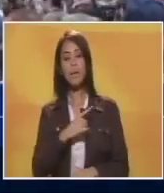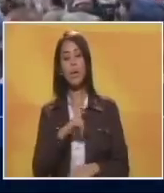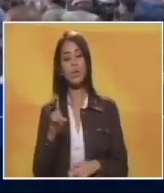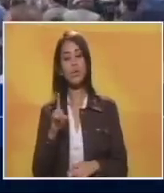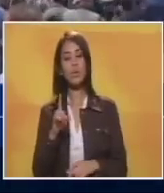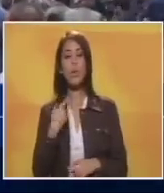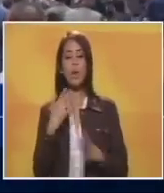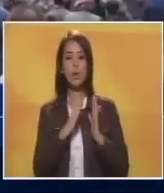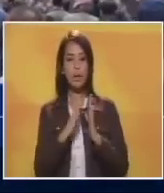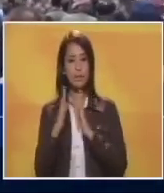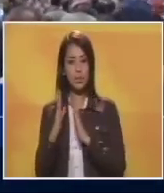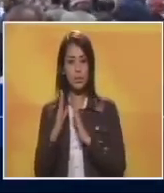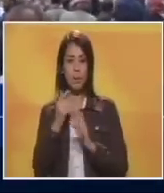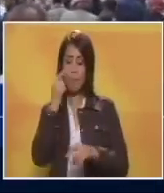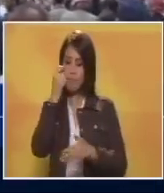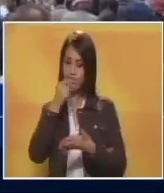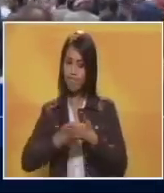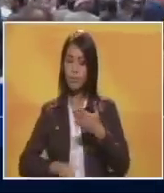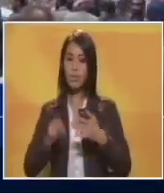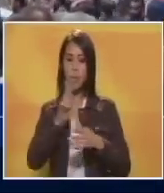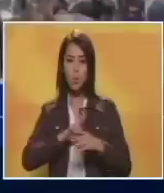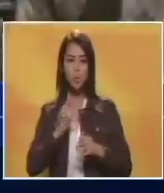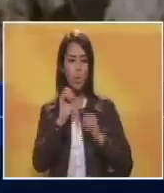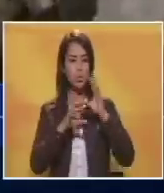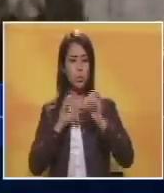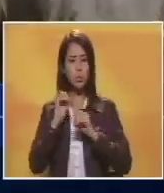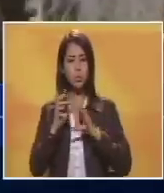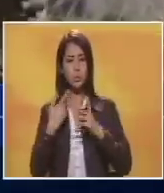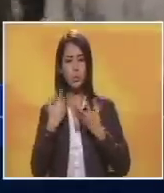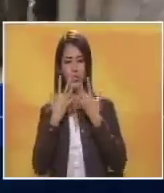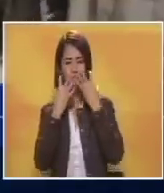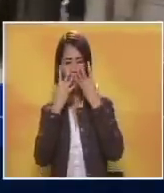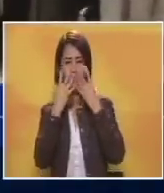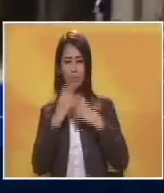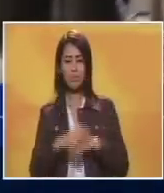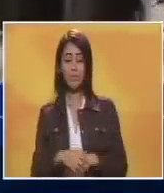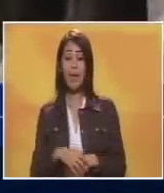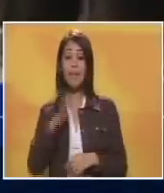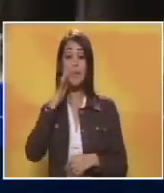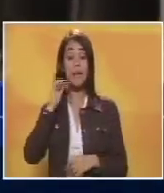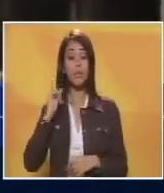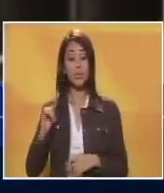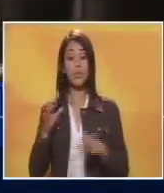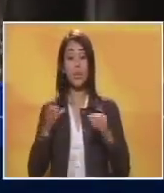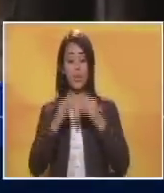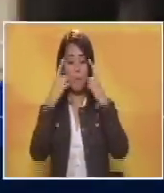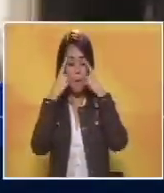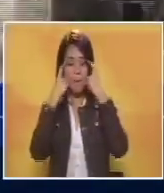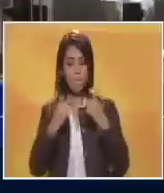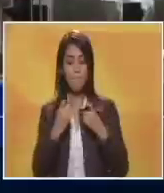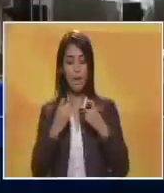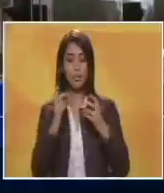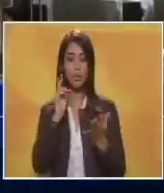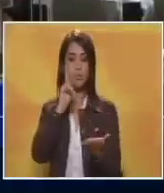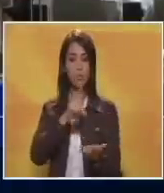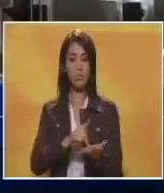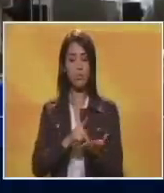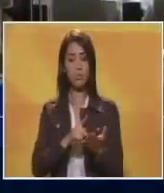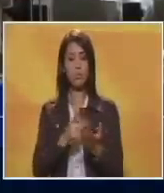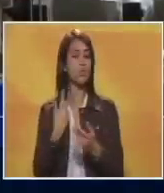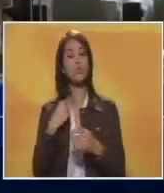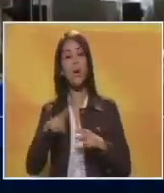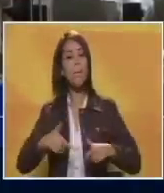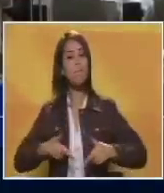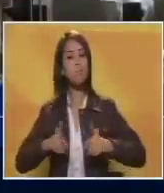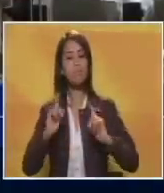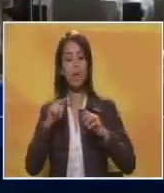ante la Organización para la Prohibición de Armas Químicas denunció el equipo de expertos enviado a Damasco no han sido